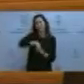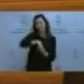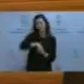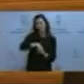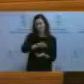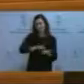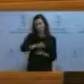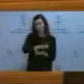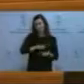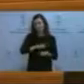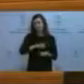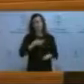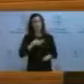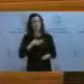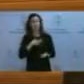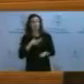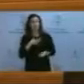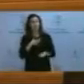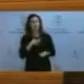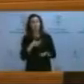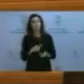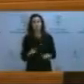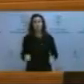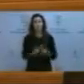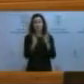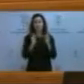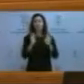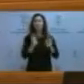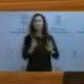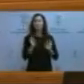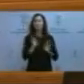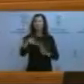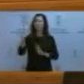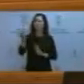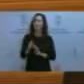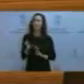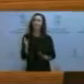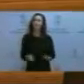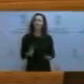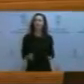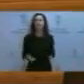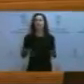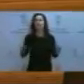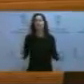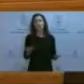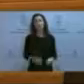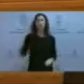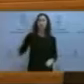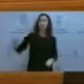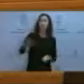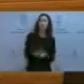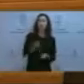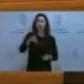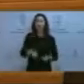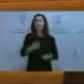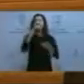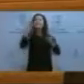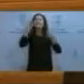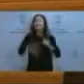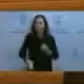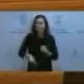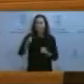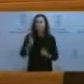me incumben, pero veo que también se repite en cuestiones externas. E insisto, quien hoy debería estar aquí, como pidió mi